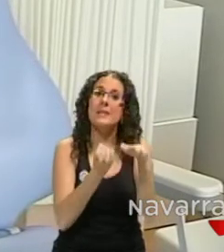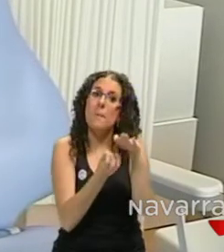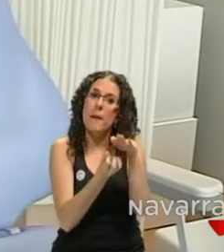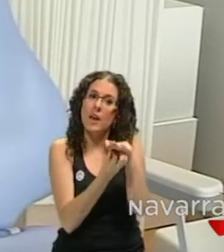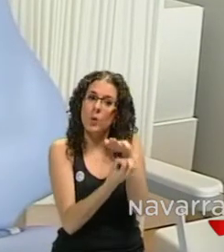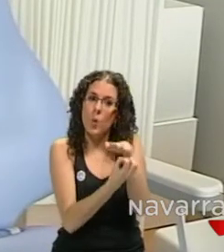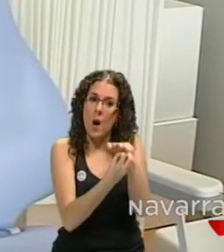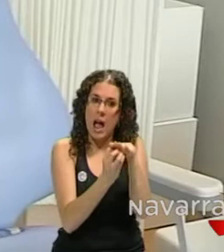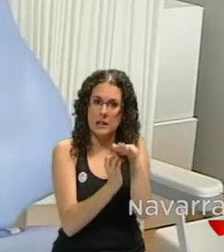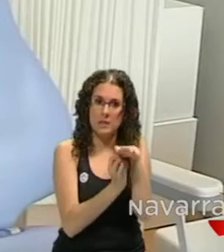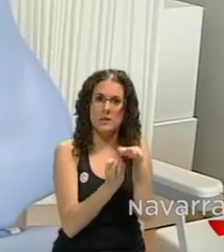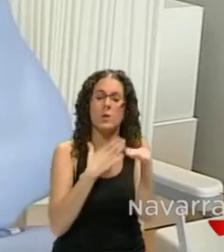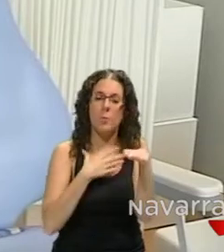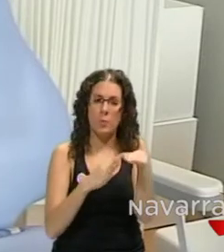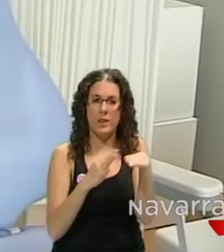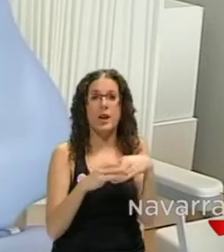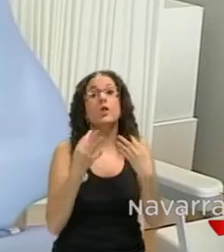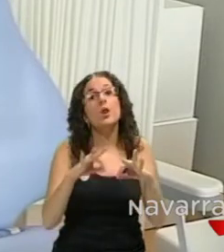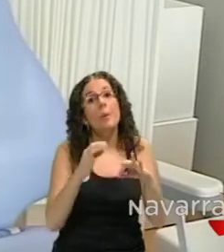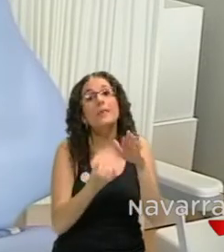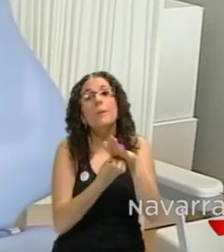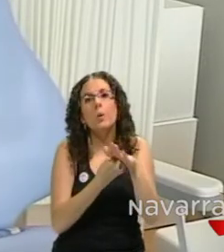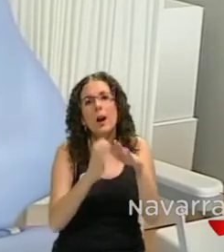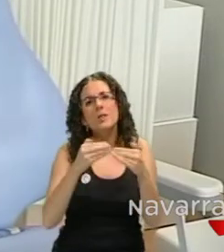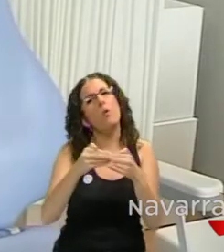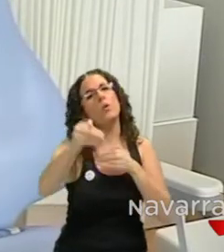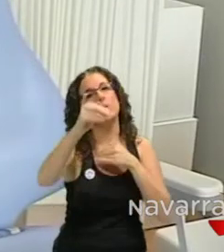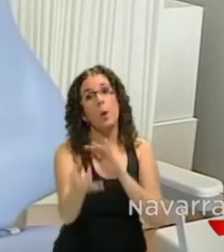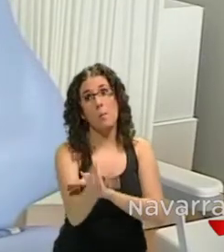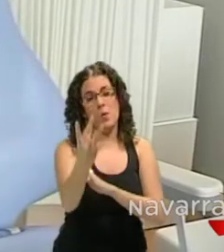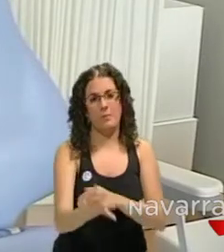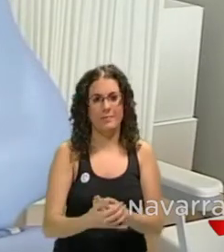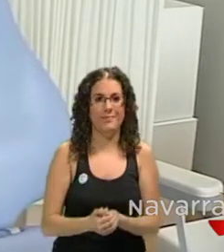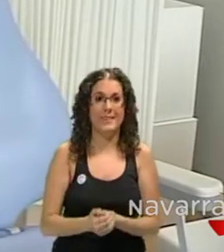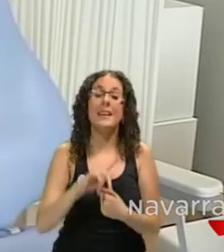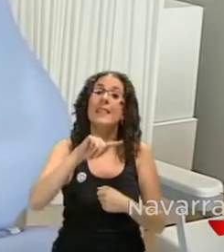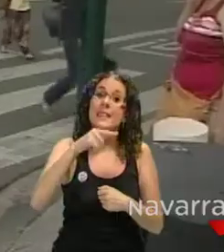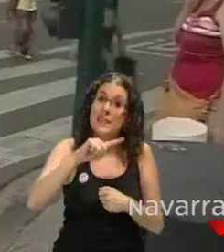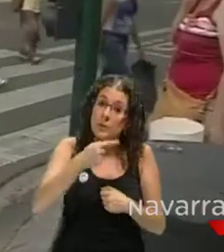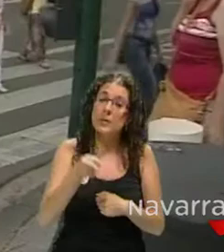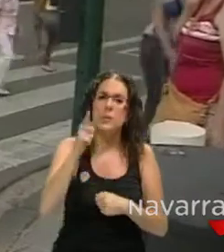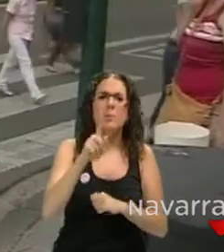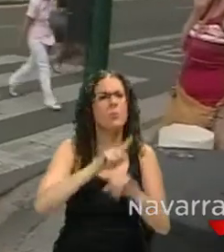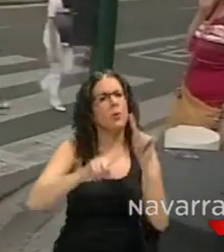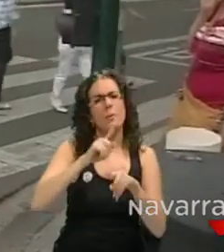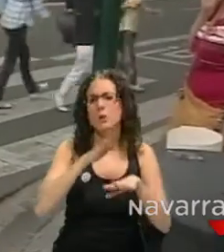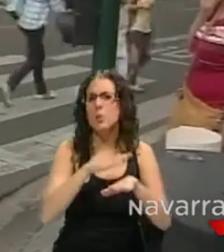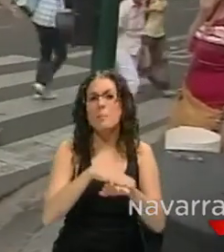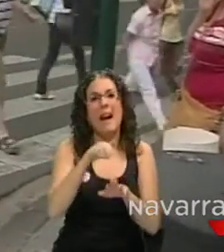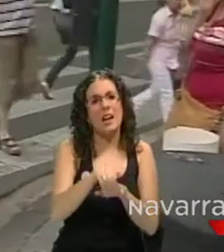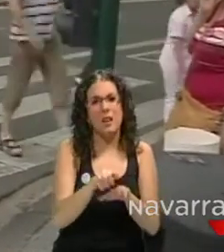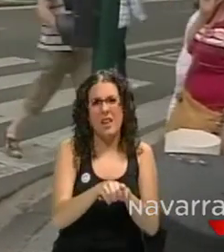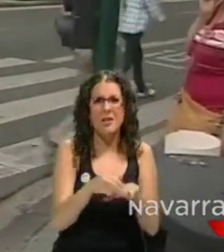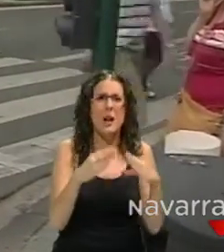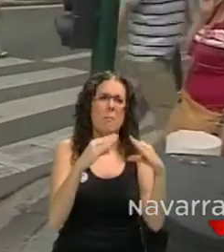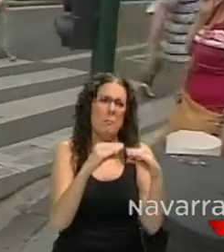verrugas suelen salir más tarde, ¿vale? Luego tenemos problemas por el calzado. El calzado es mucho más